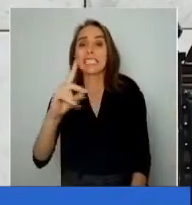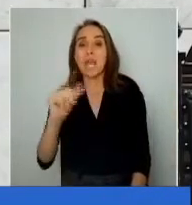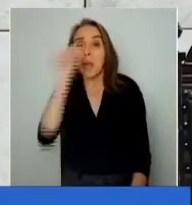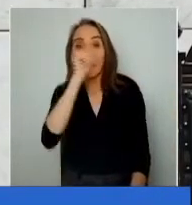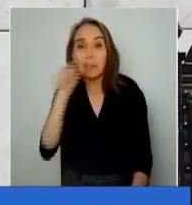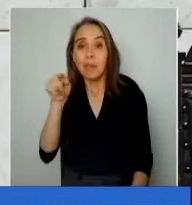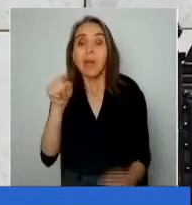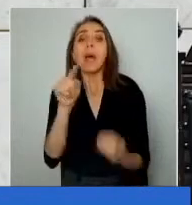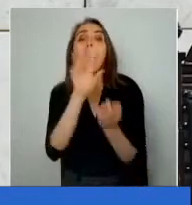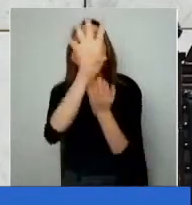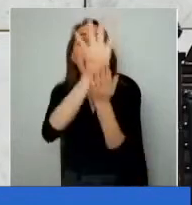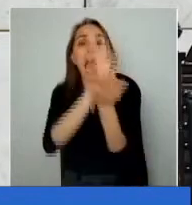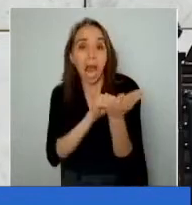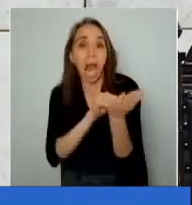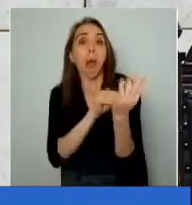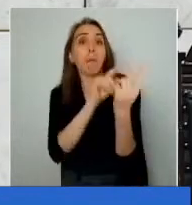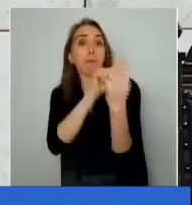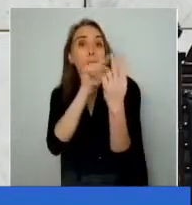hoy